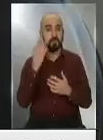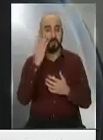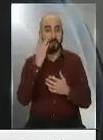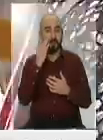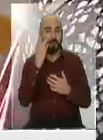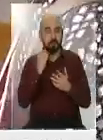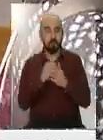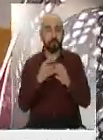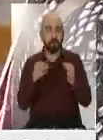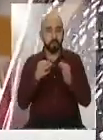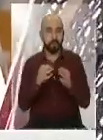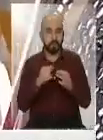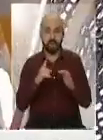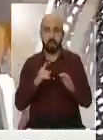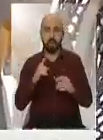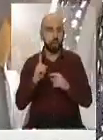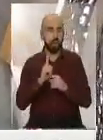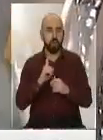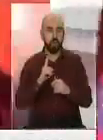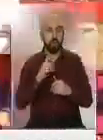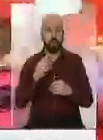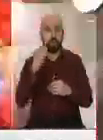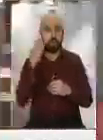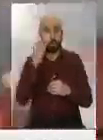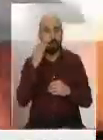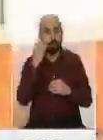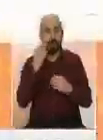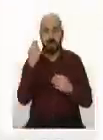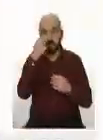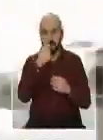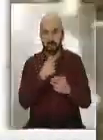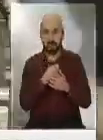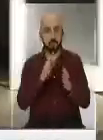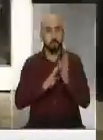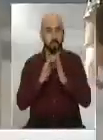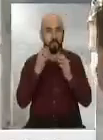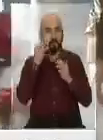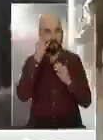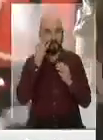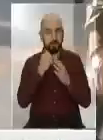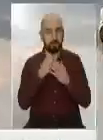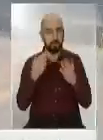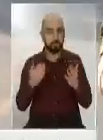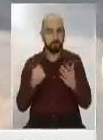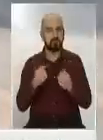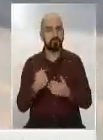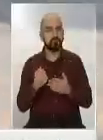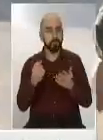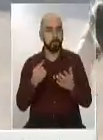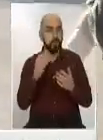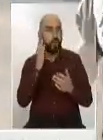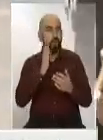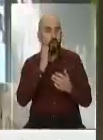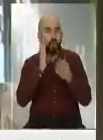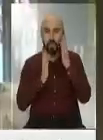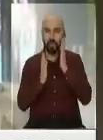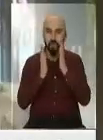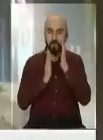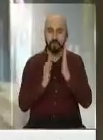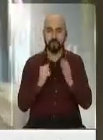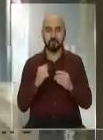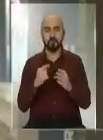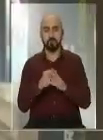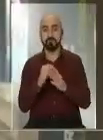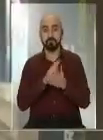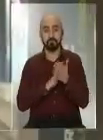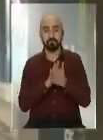utilizar maquillaje y mejorar la rutina de cuidado de la piel, privilegiando el uso de hidratantes y bloqueadores fluidos. No ponerse